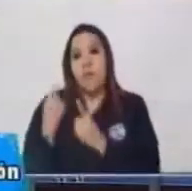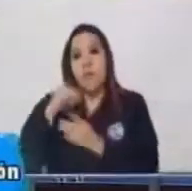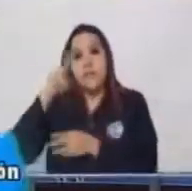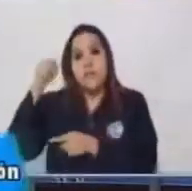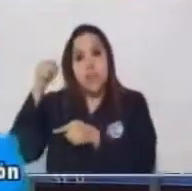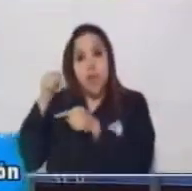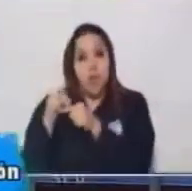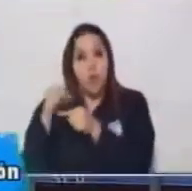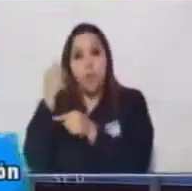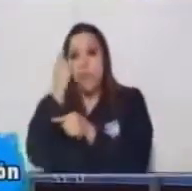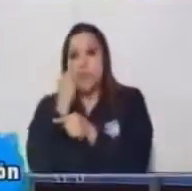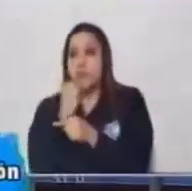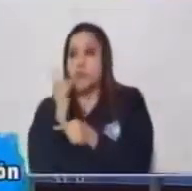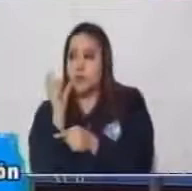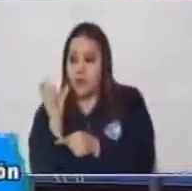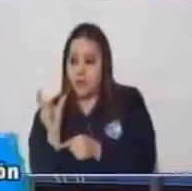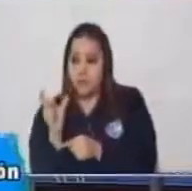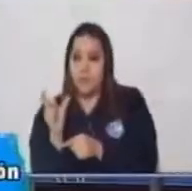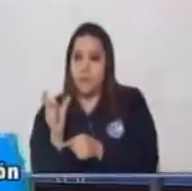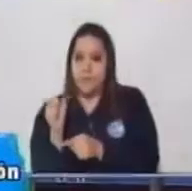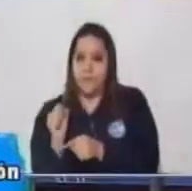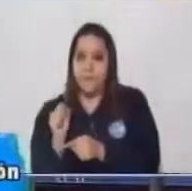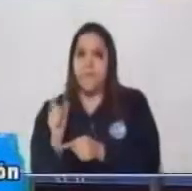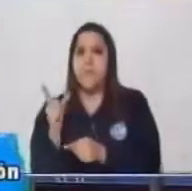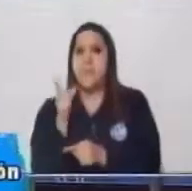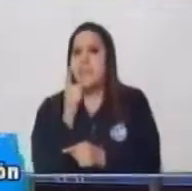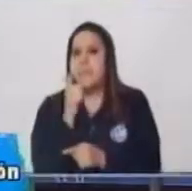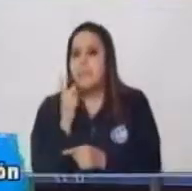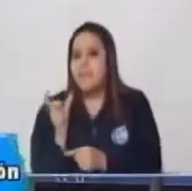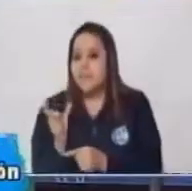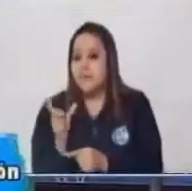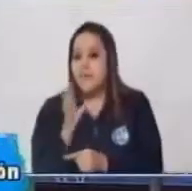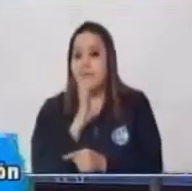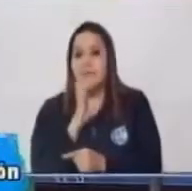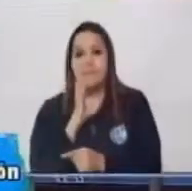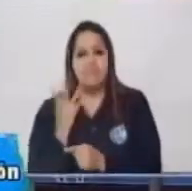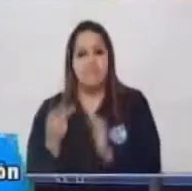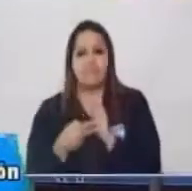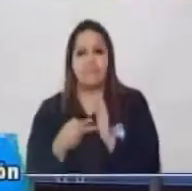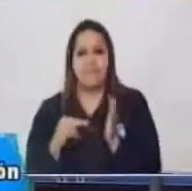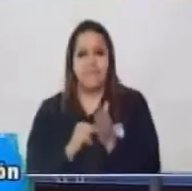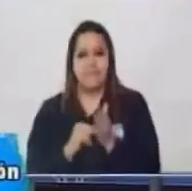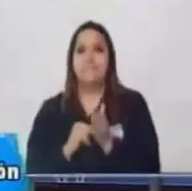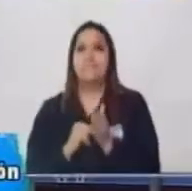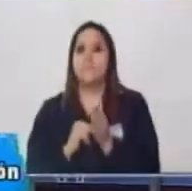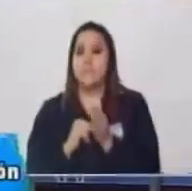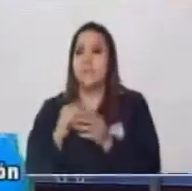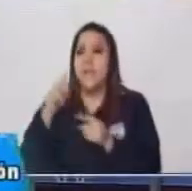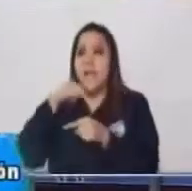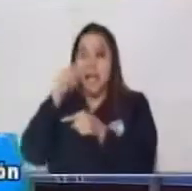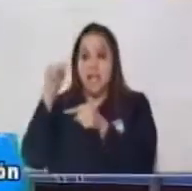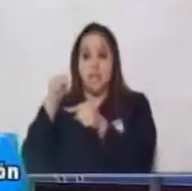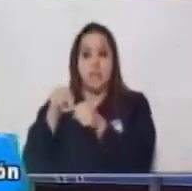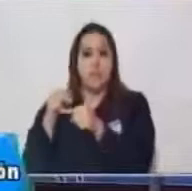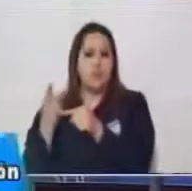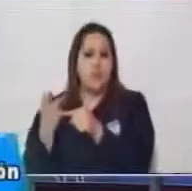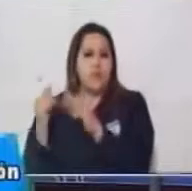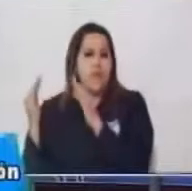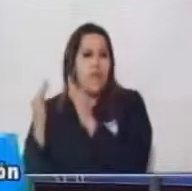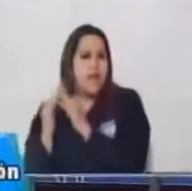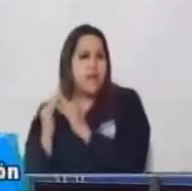sujeto es de qué estoy hablando o de quién estoy hablando. ¿Cuál crees que es el núcleo del sujeto? ¿Casa o